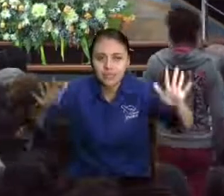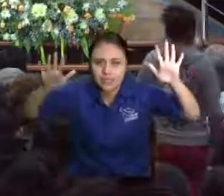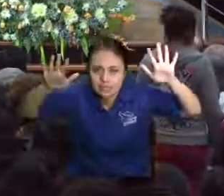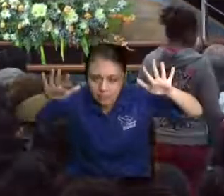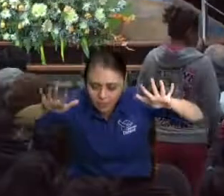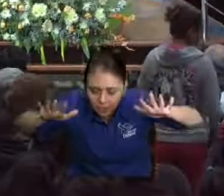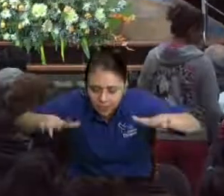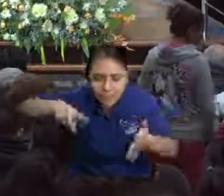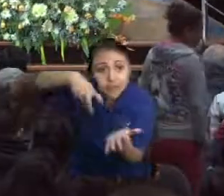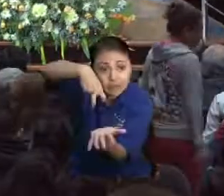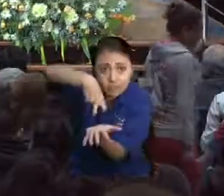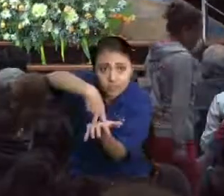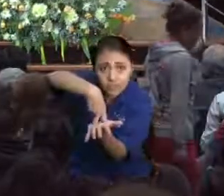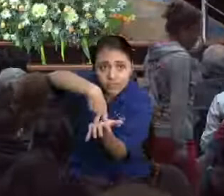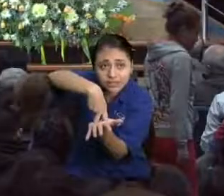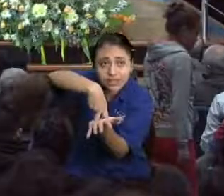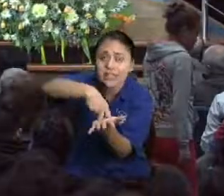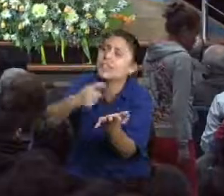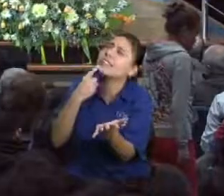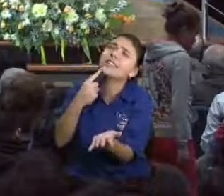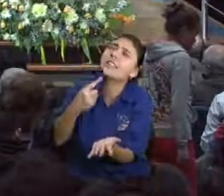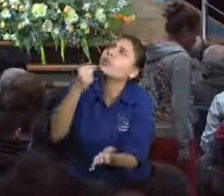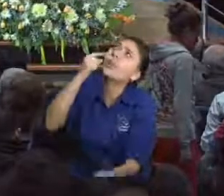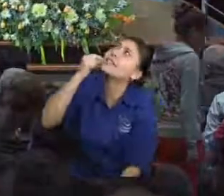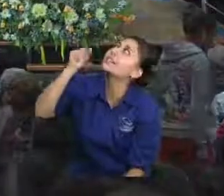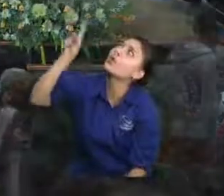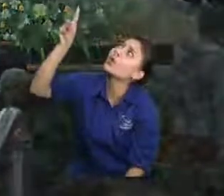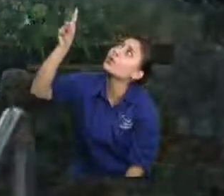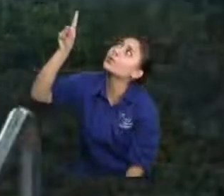postran como diciéndole: Señor,